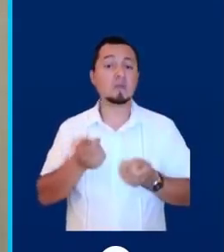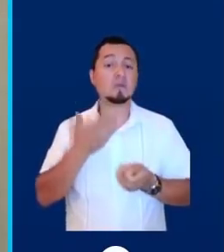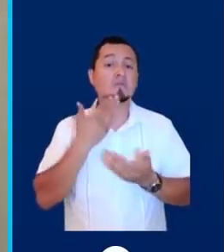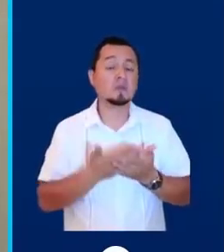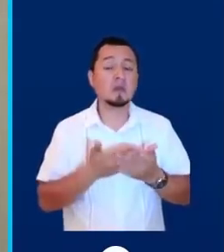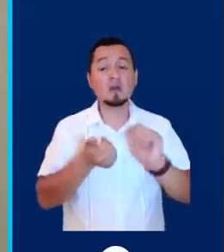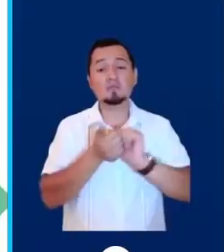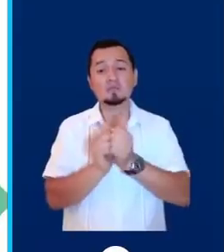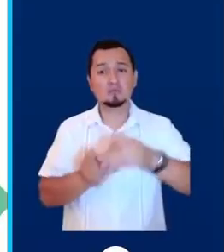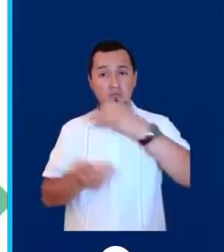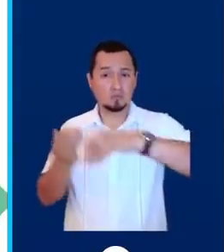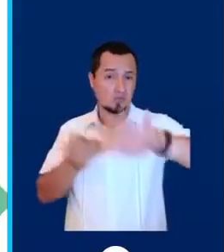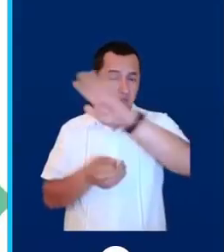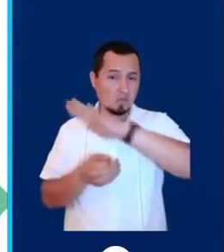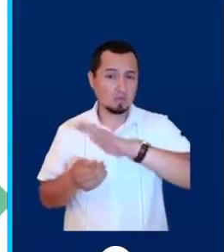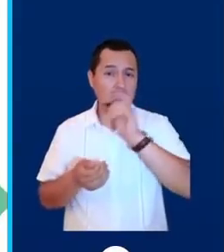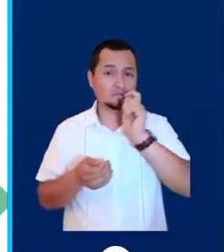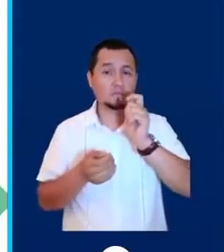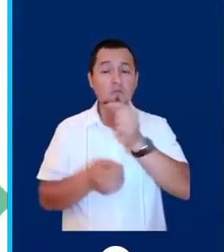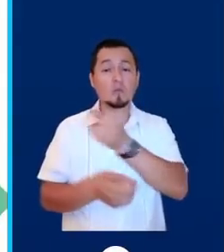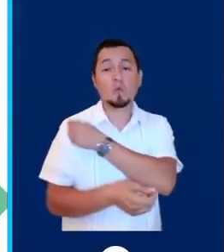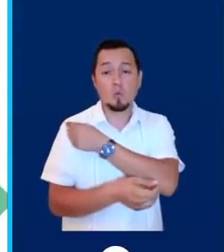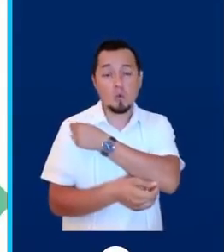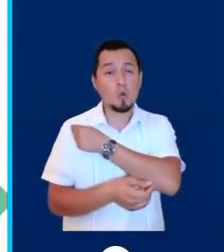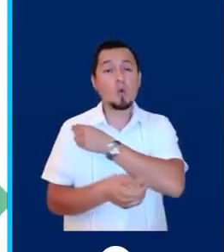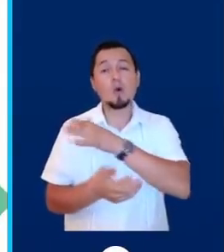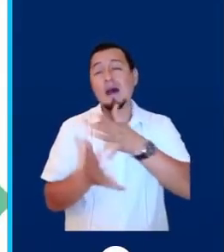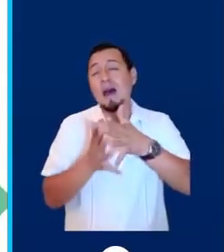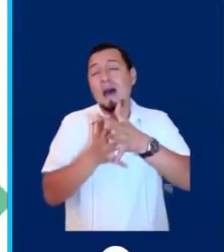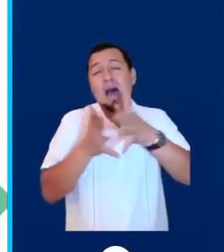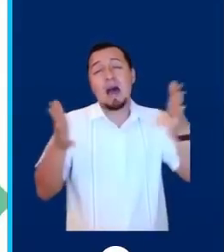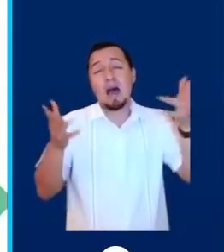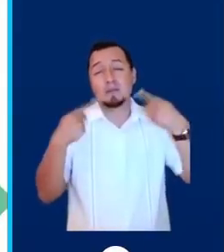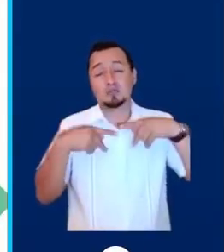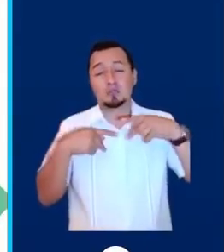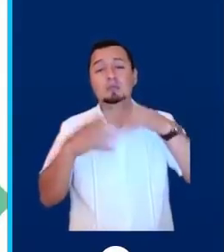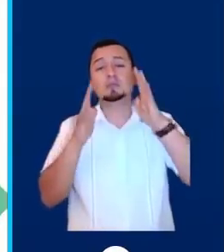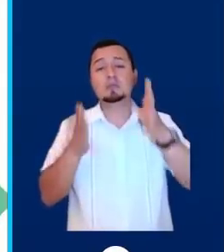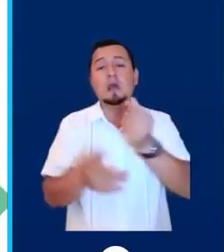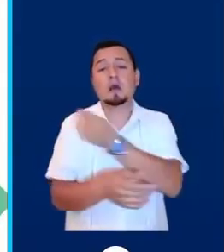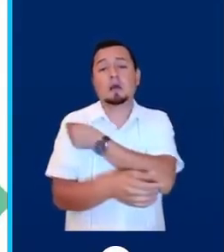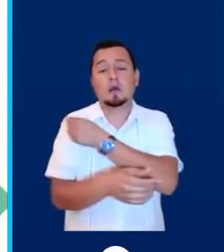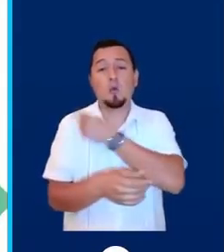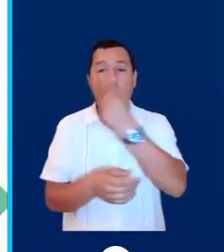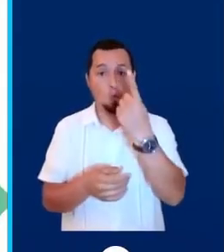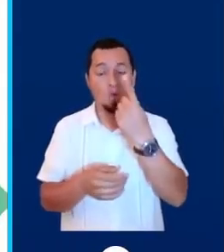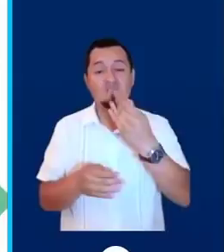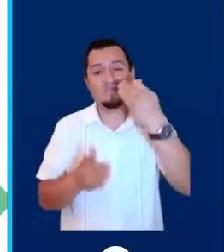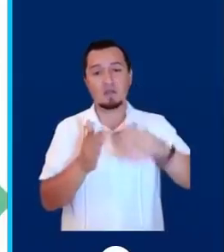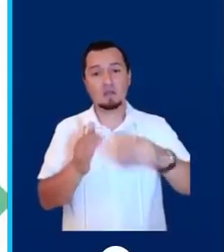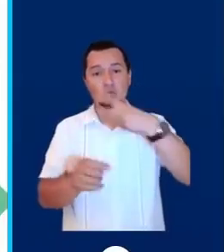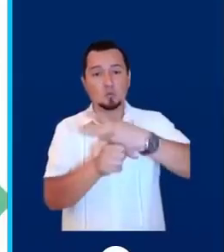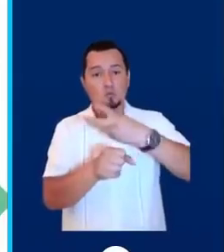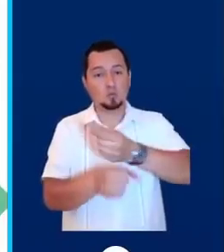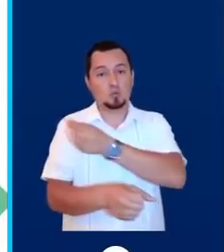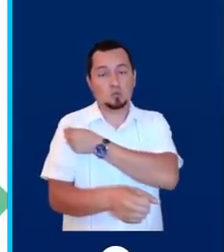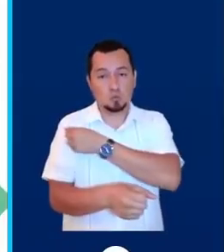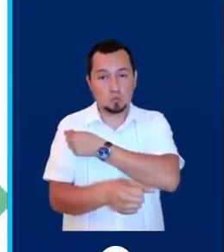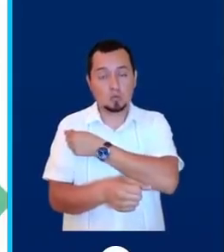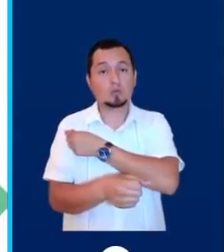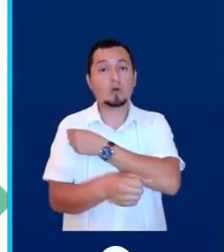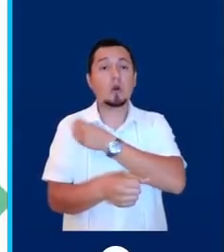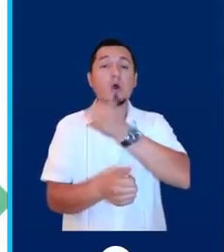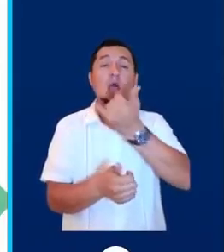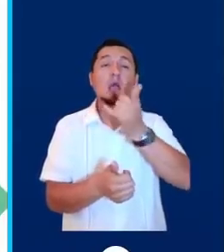vulnerable, ya ha recibido al menos una dosis de la vacuna. Y en 86 municipios ya se ha completado el esquema